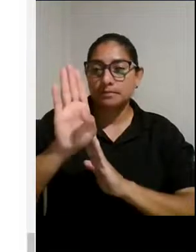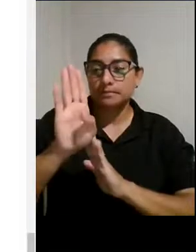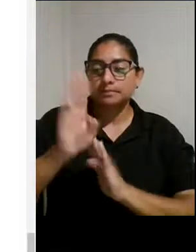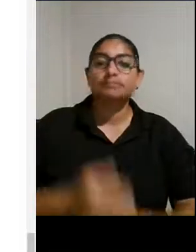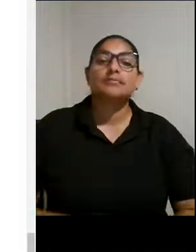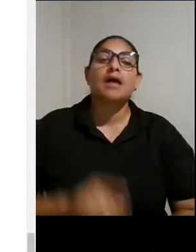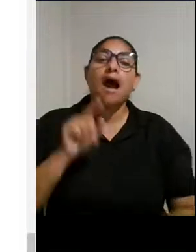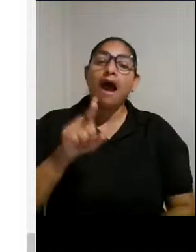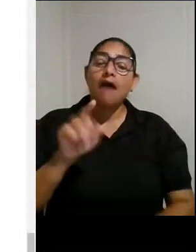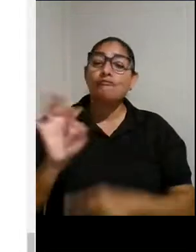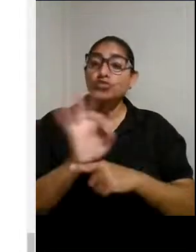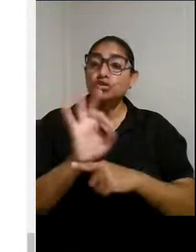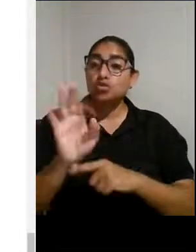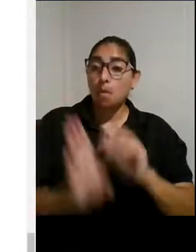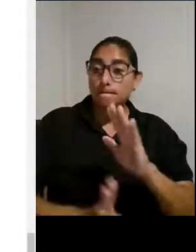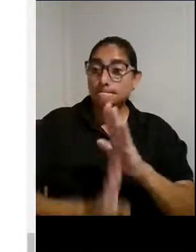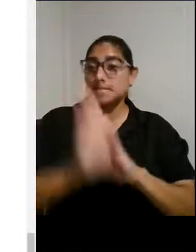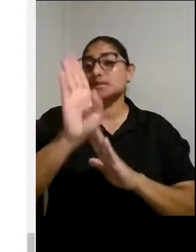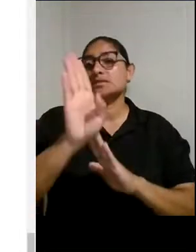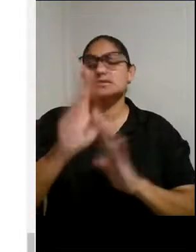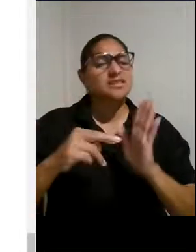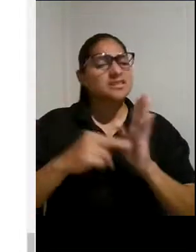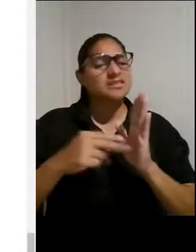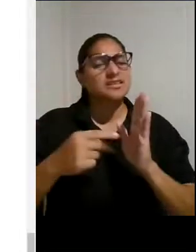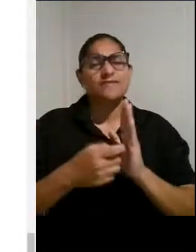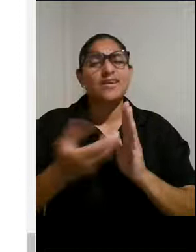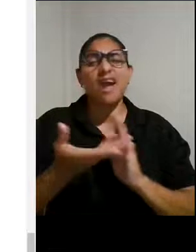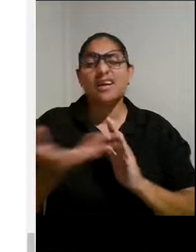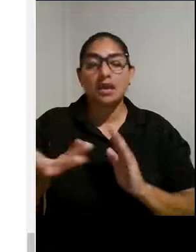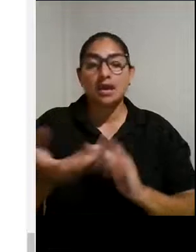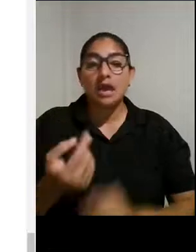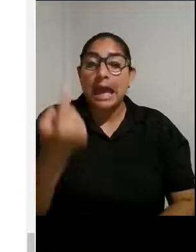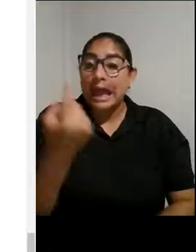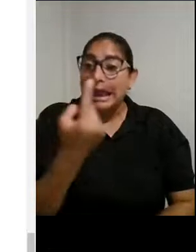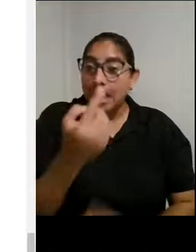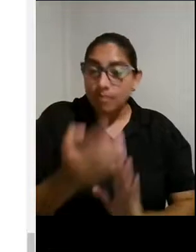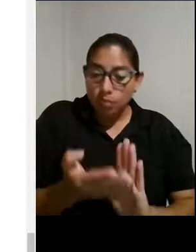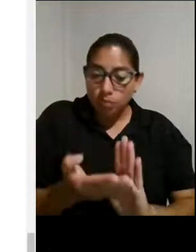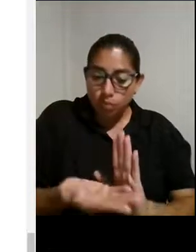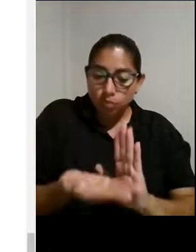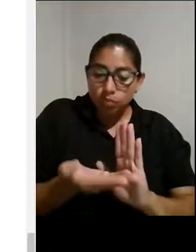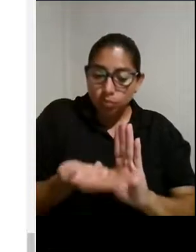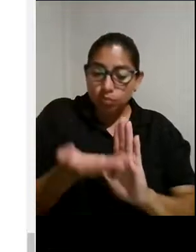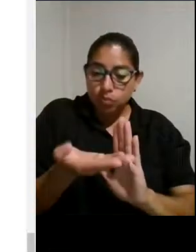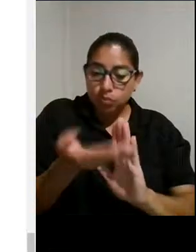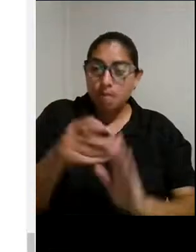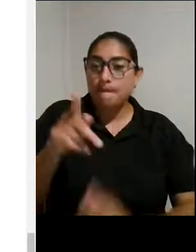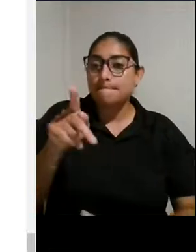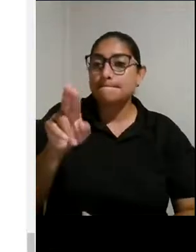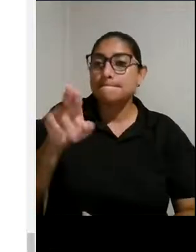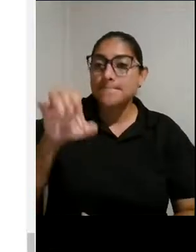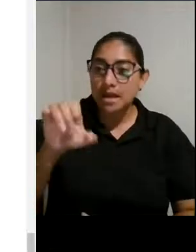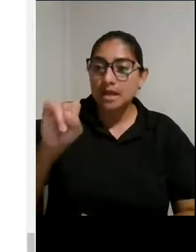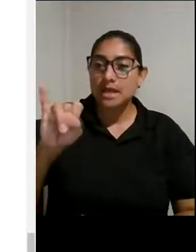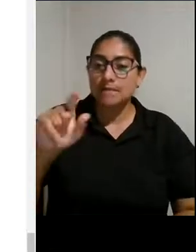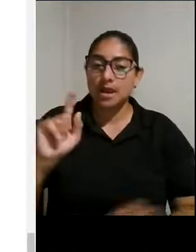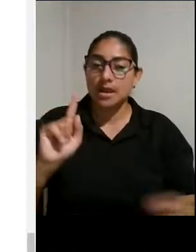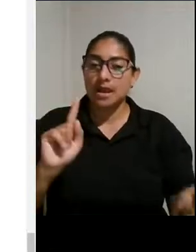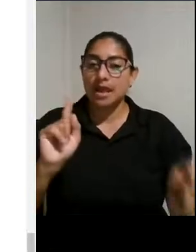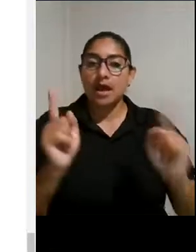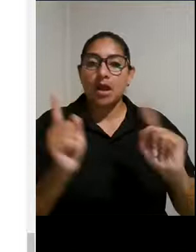función sea creciente significa que con cada aumento de las preimágenes, las imágenes